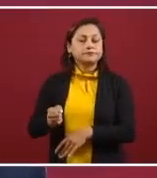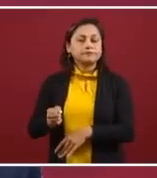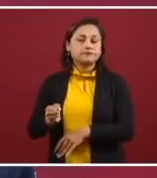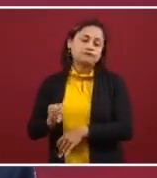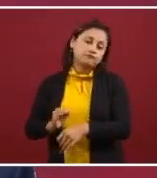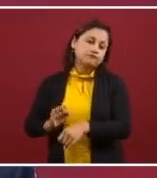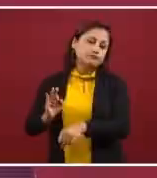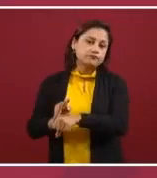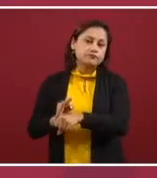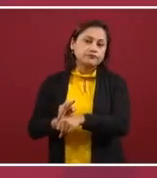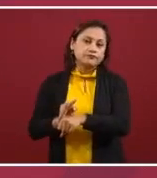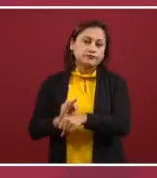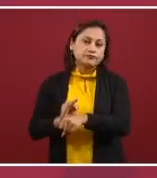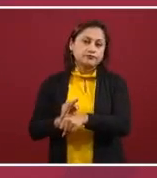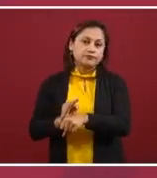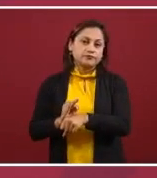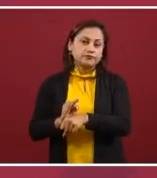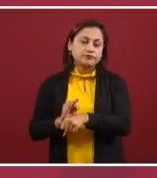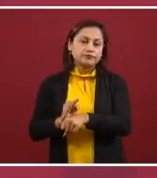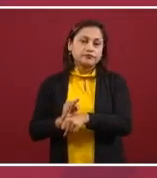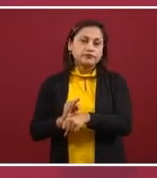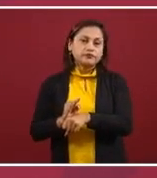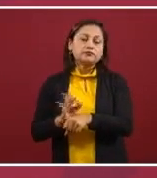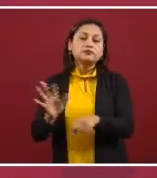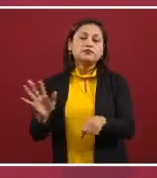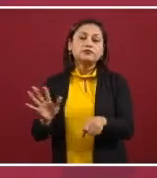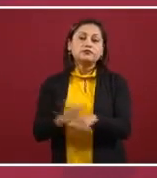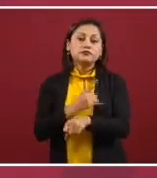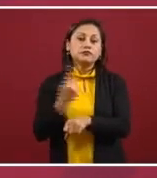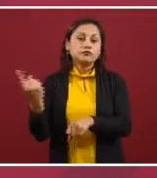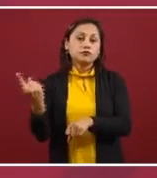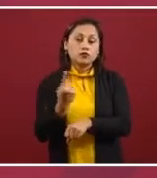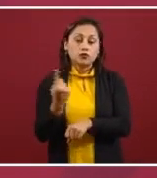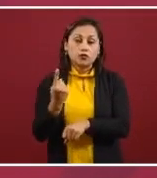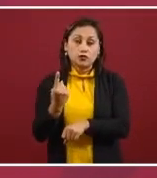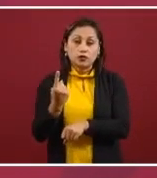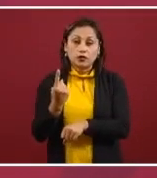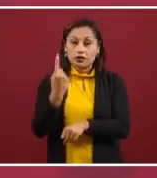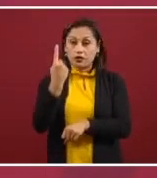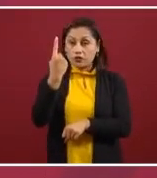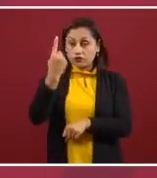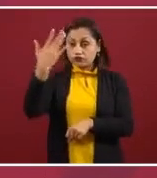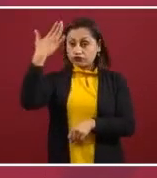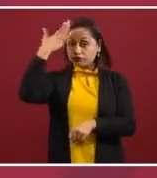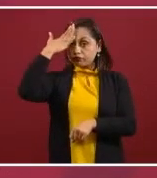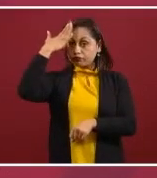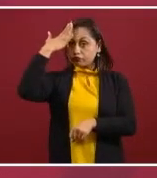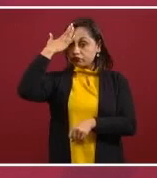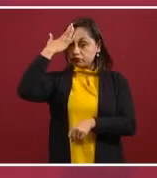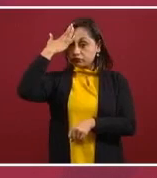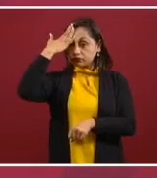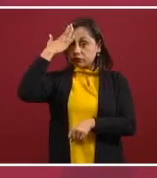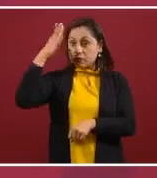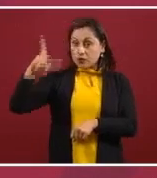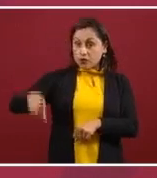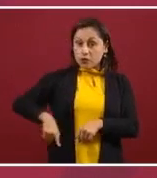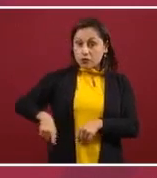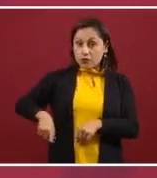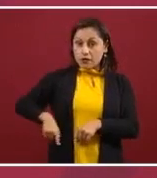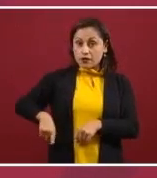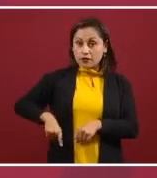porque un gobernante, un dirigente, puede poner en riesgo su vida,